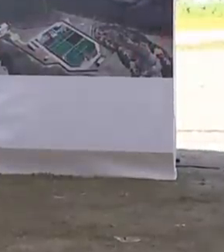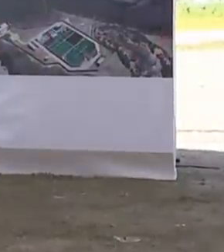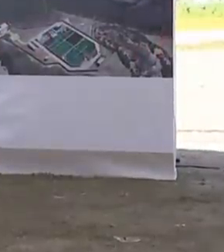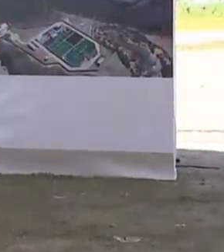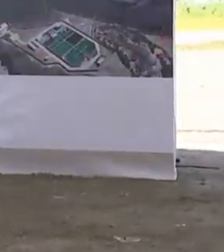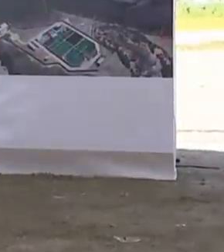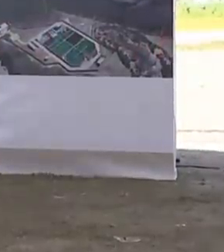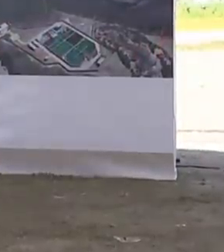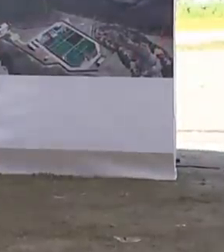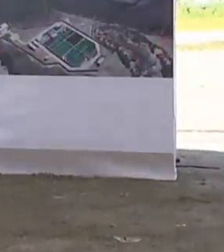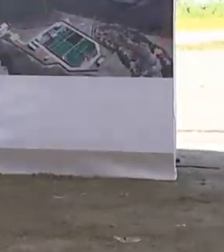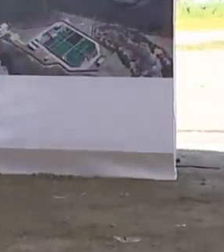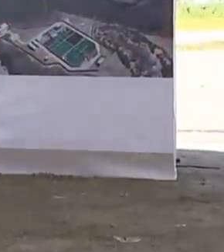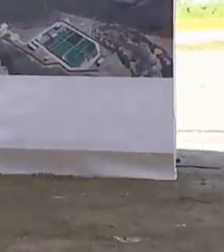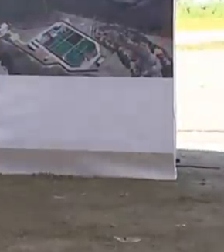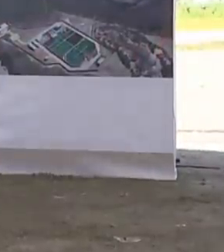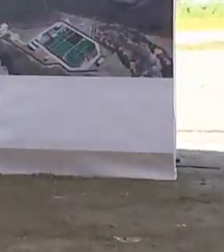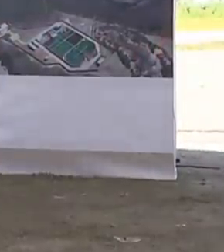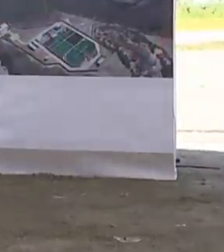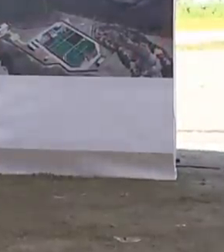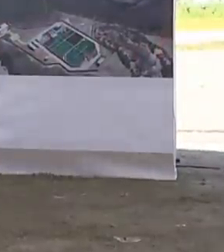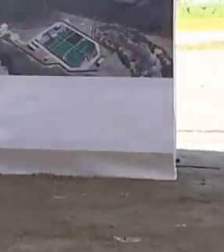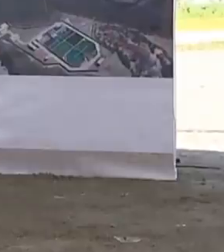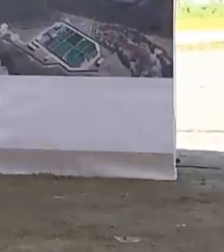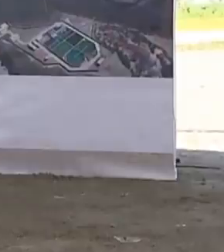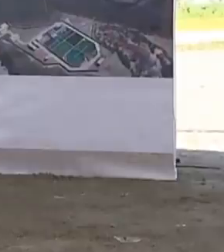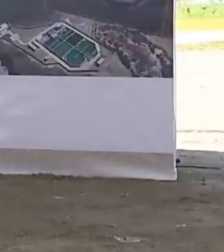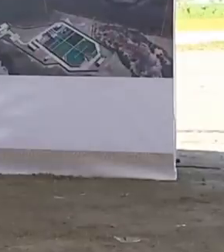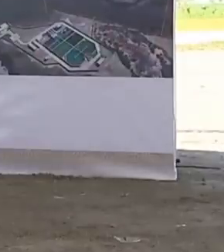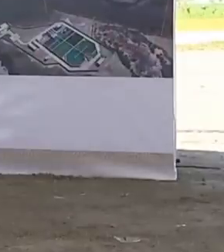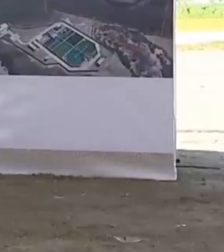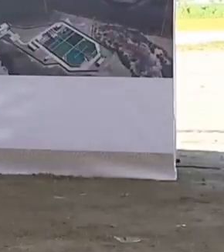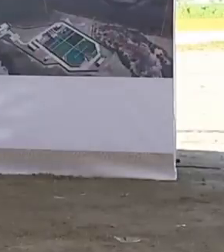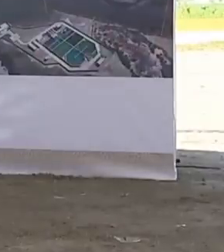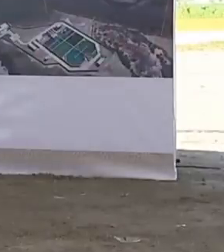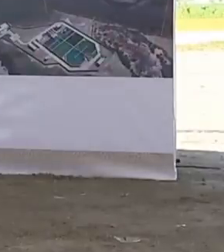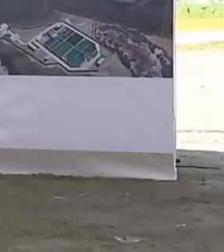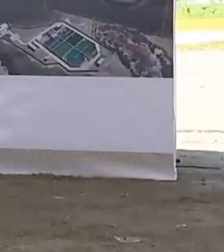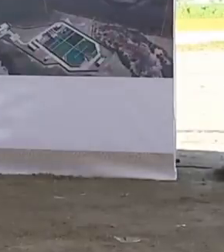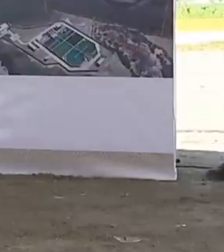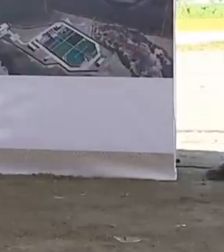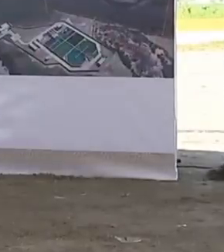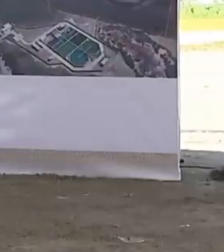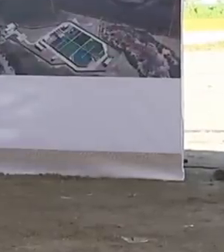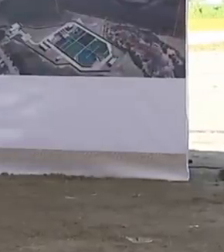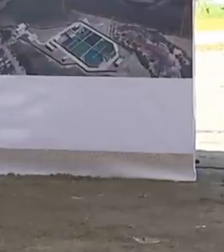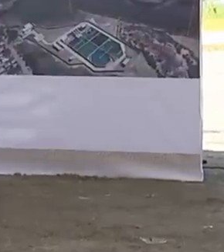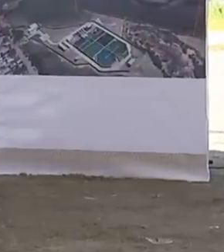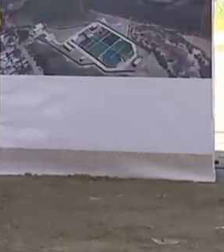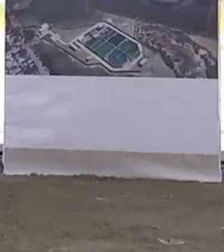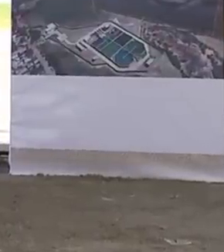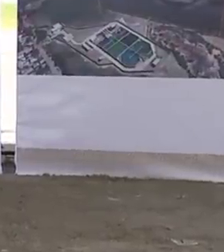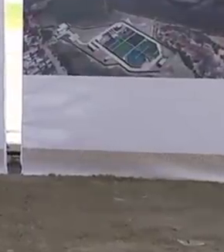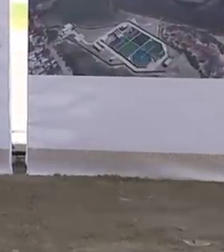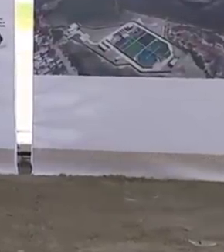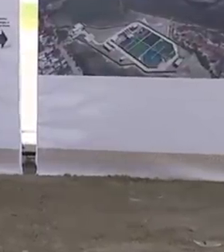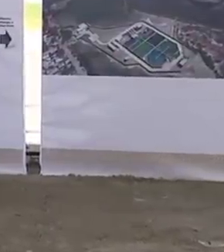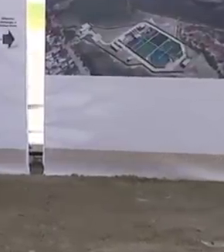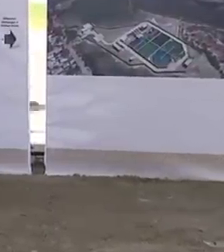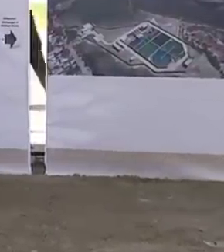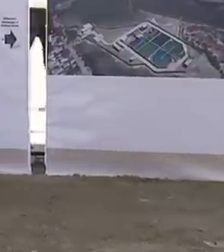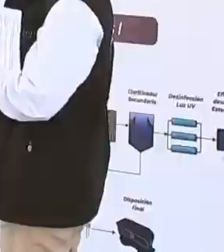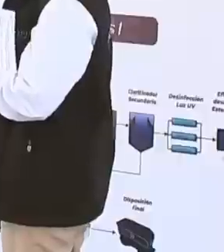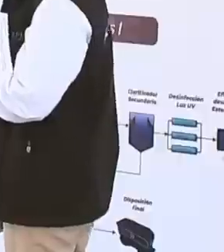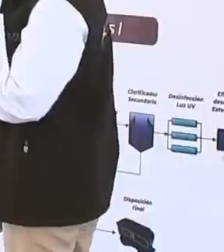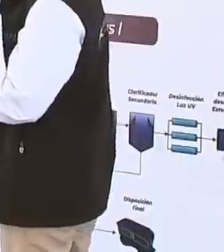en Mazatlán, para garantizar el tratamiento del agua de 380.500 habitantes para los próximos 30 años. Fue